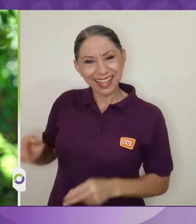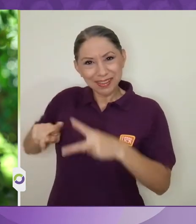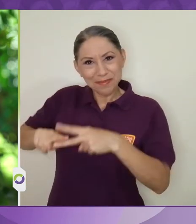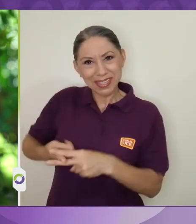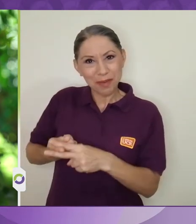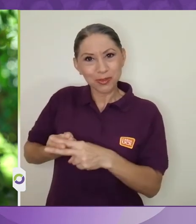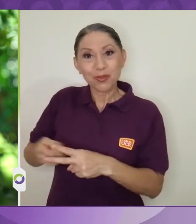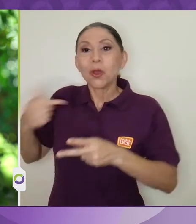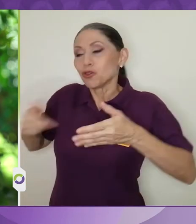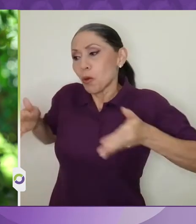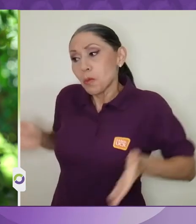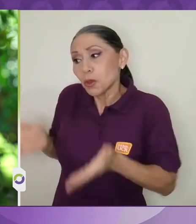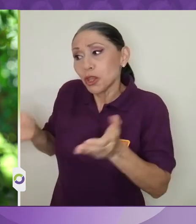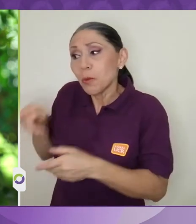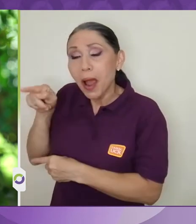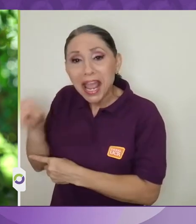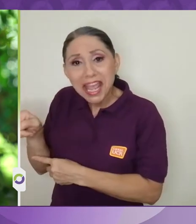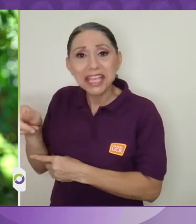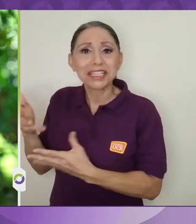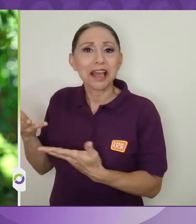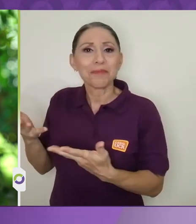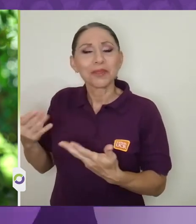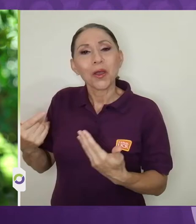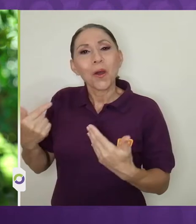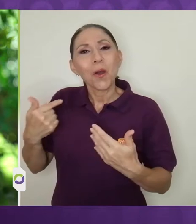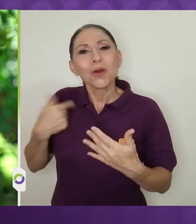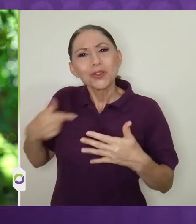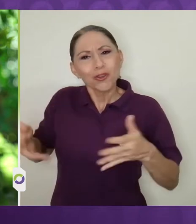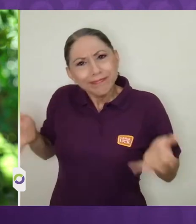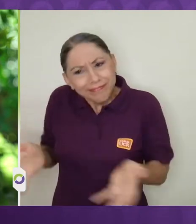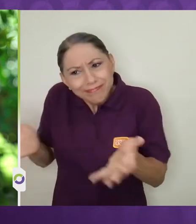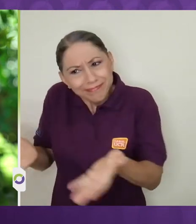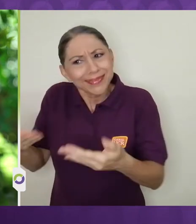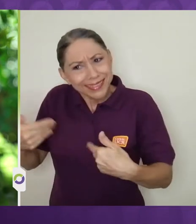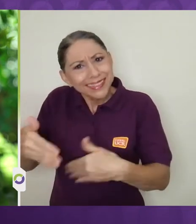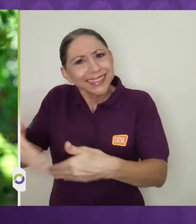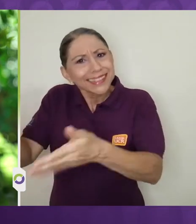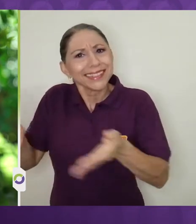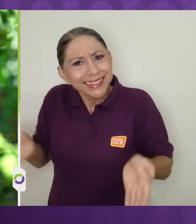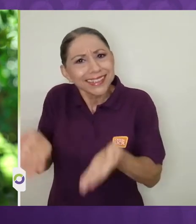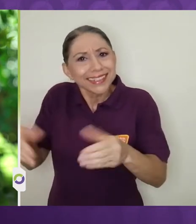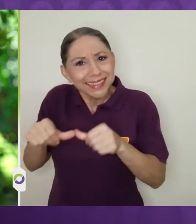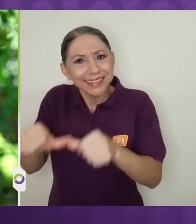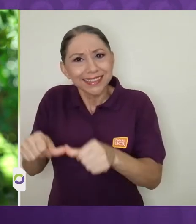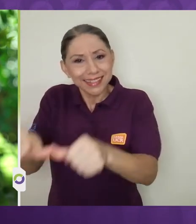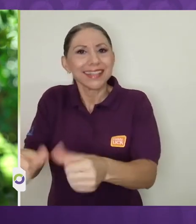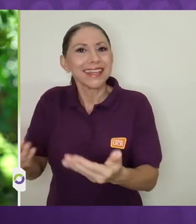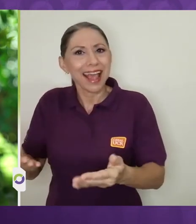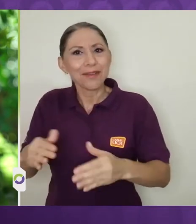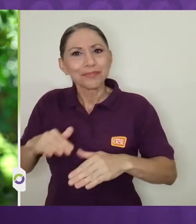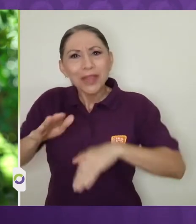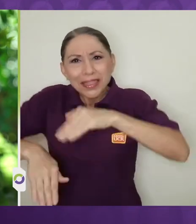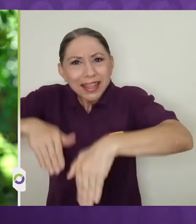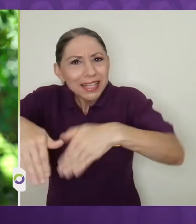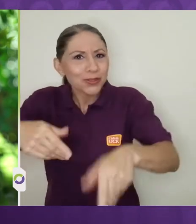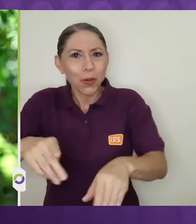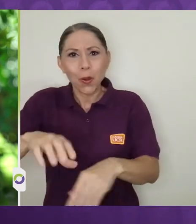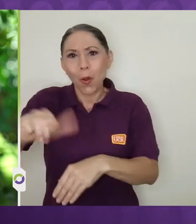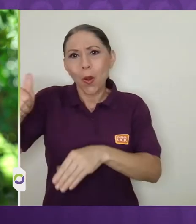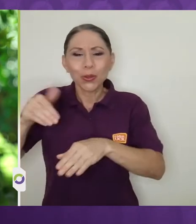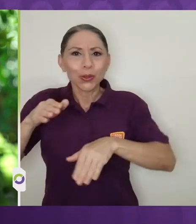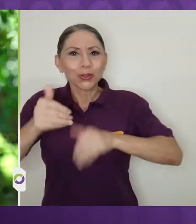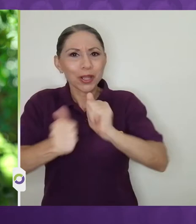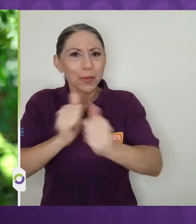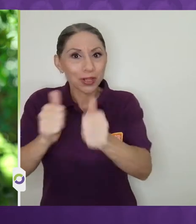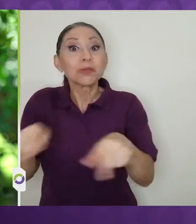entonces o yo la motivo a ella o la sigo como insistiendo que siga metiéndose en la natación, en